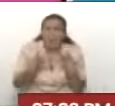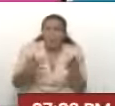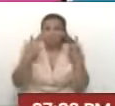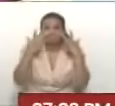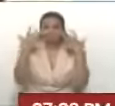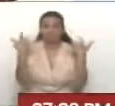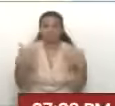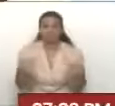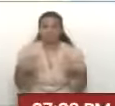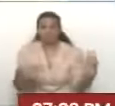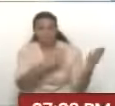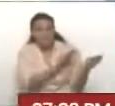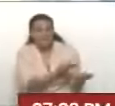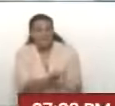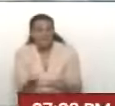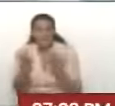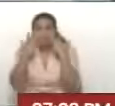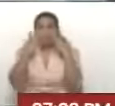Impresionante la llegada.